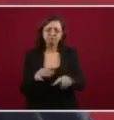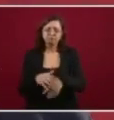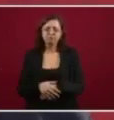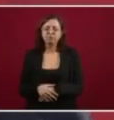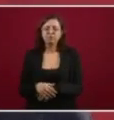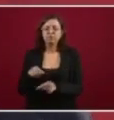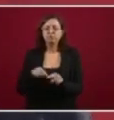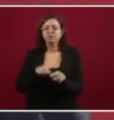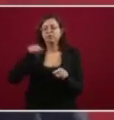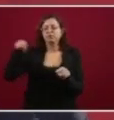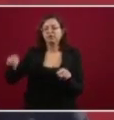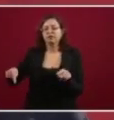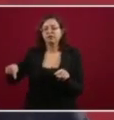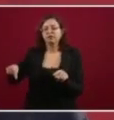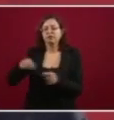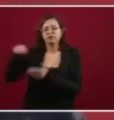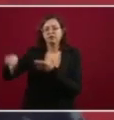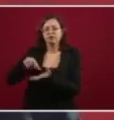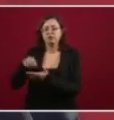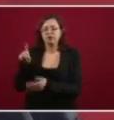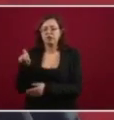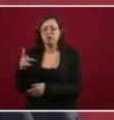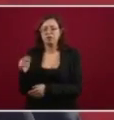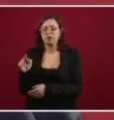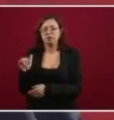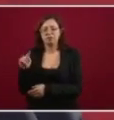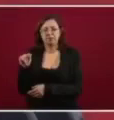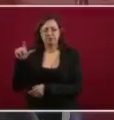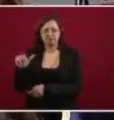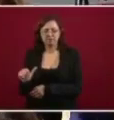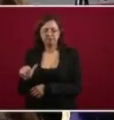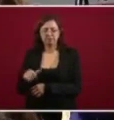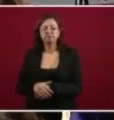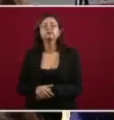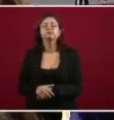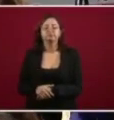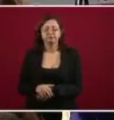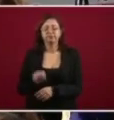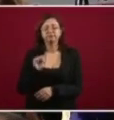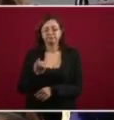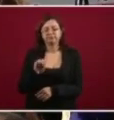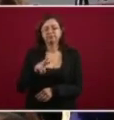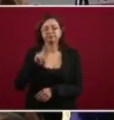radicados precisamente en Agua Prieta. Y efectivamente,